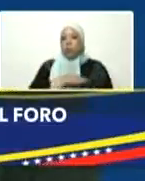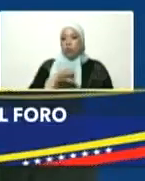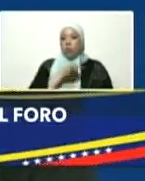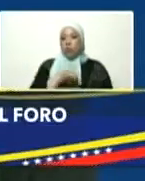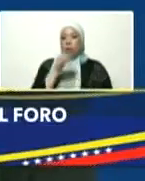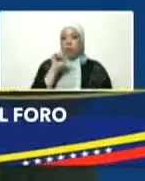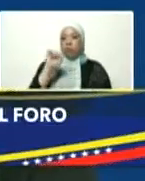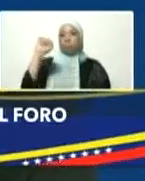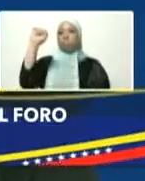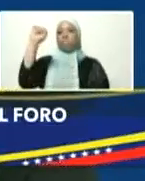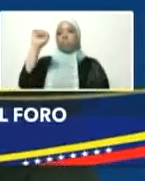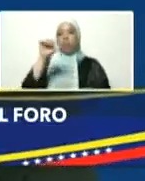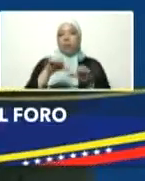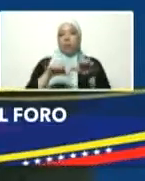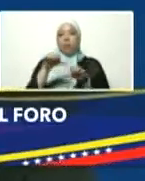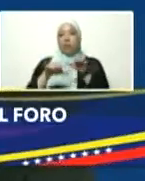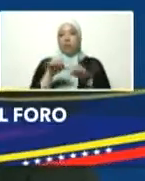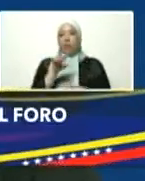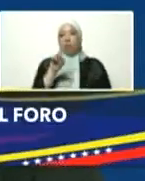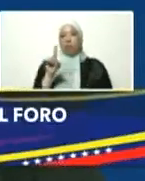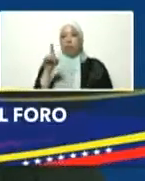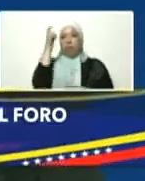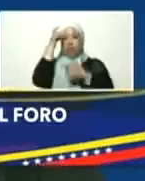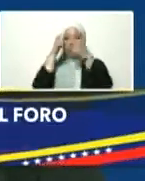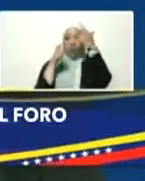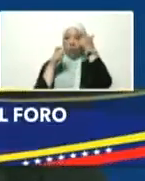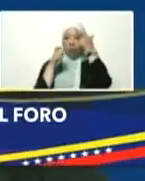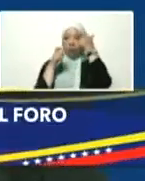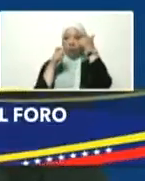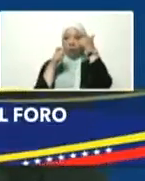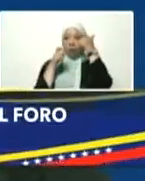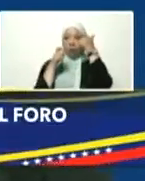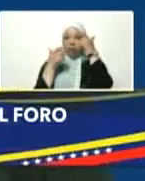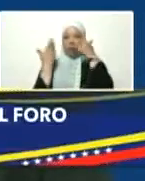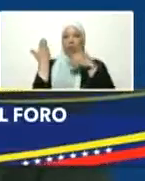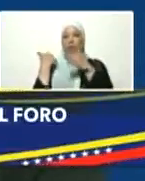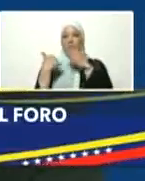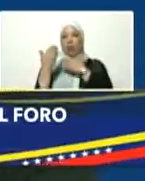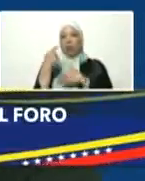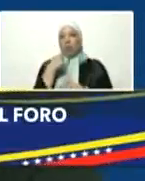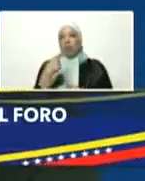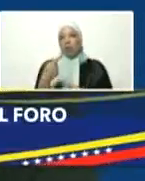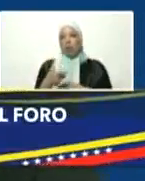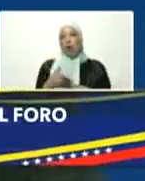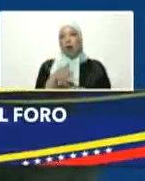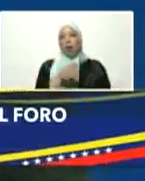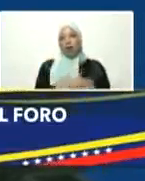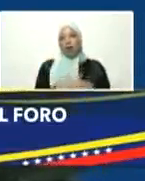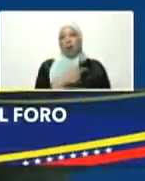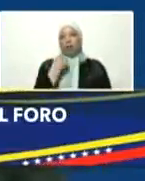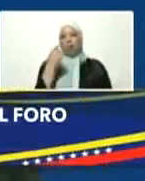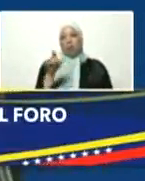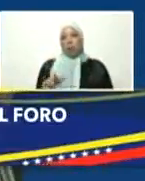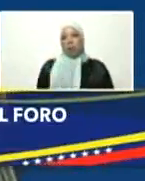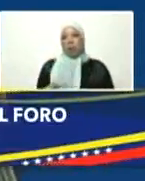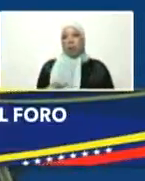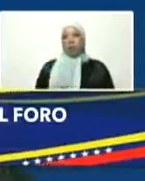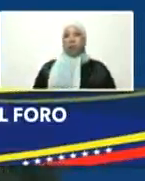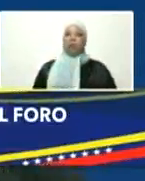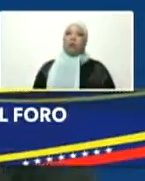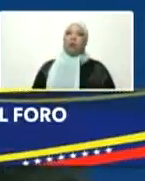XXI, que el comandante Chávez de manera correcta fijó, el comandante Fidel